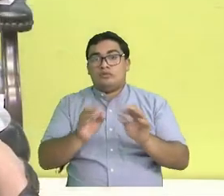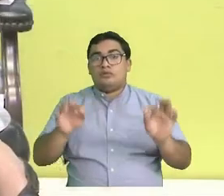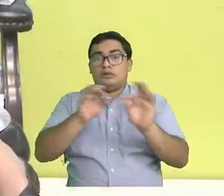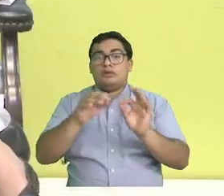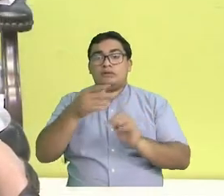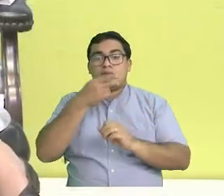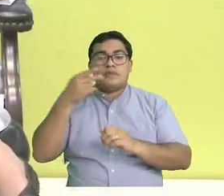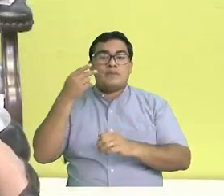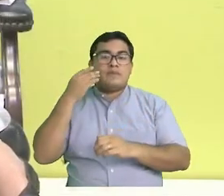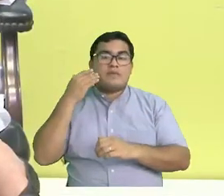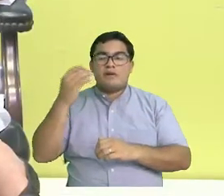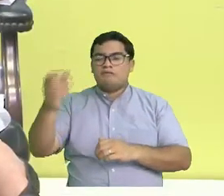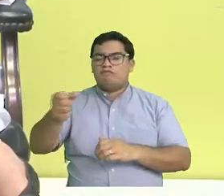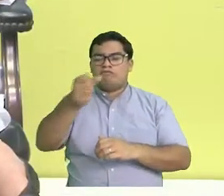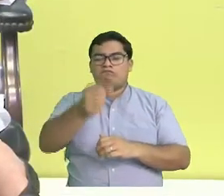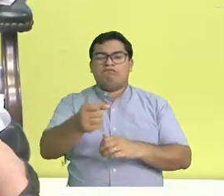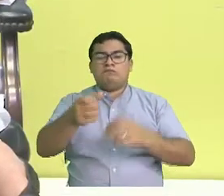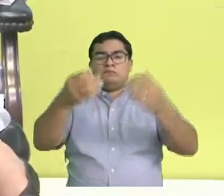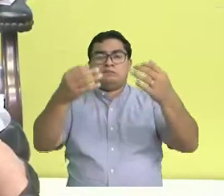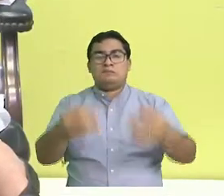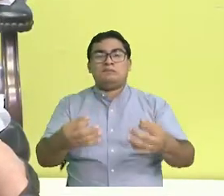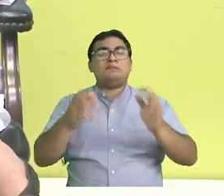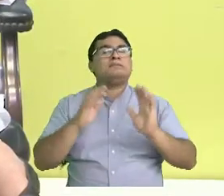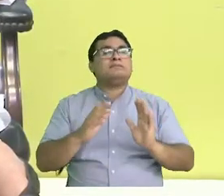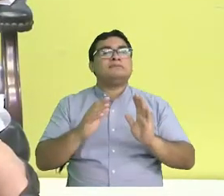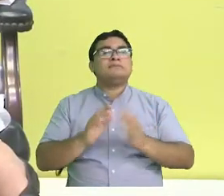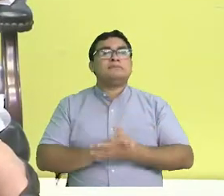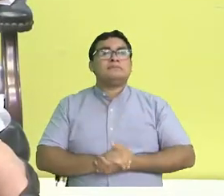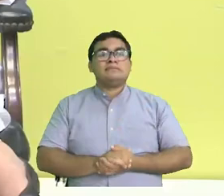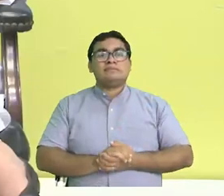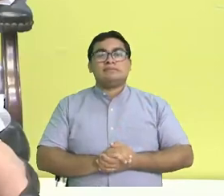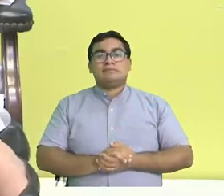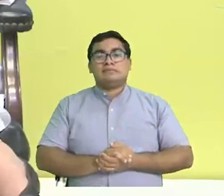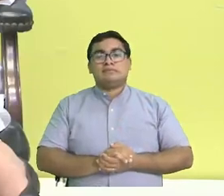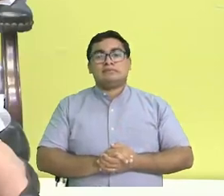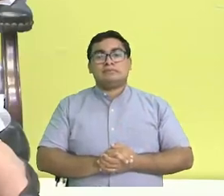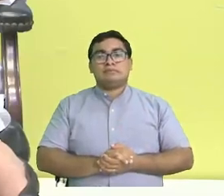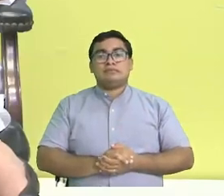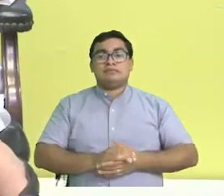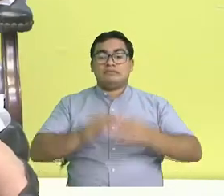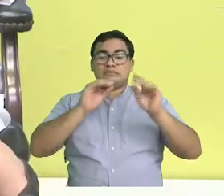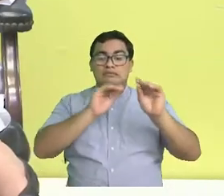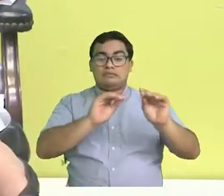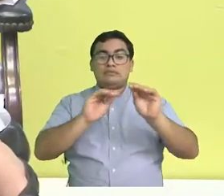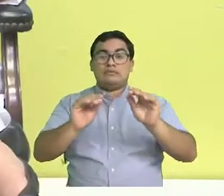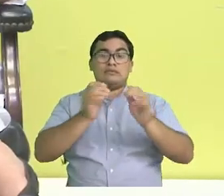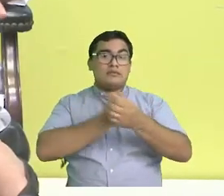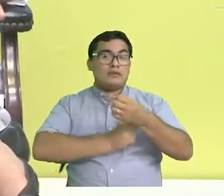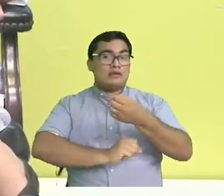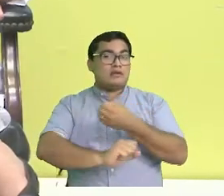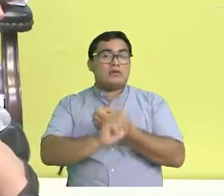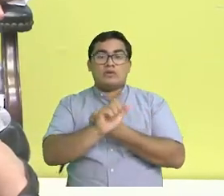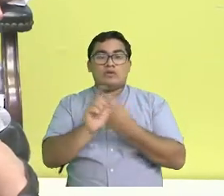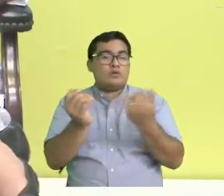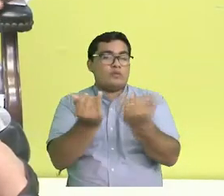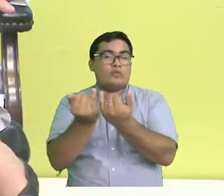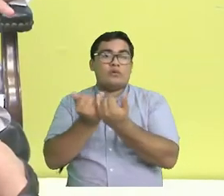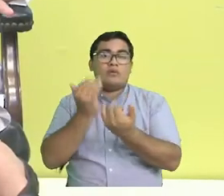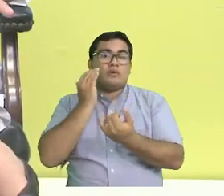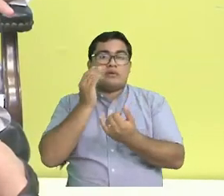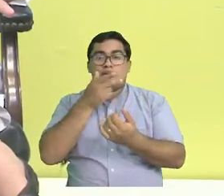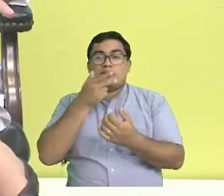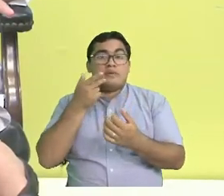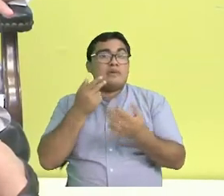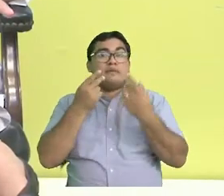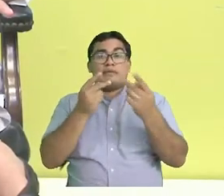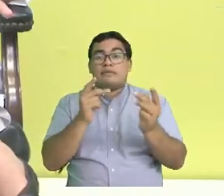papás. Porque si no hay bullying en la calle, no debe haber bullying en la casa, ¿verdad? Nosotros tenemos que enseñarle a los hijos que todos son hijos de la misma mamá o papá o diferentes,